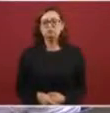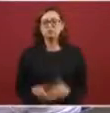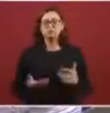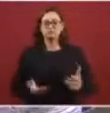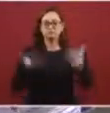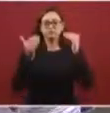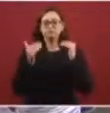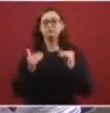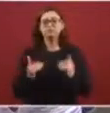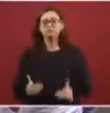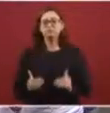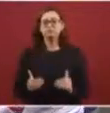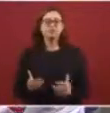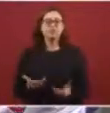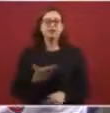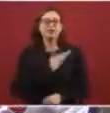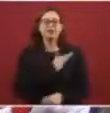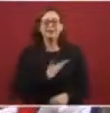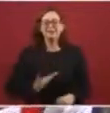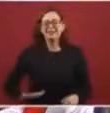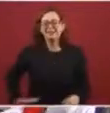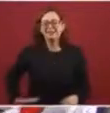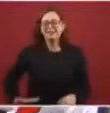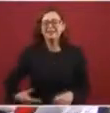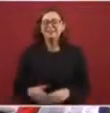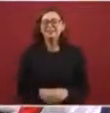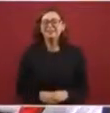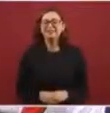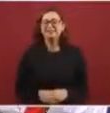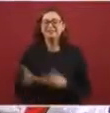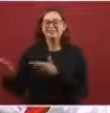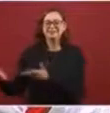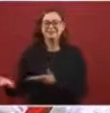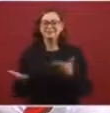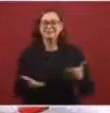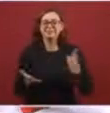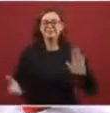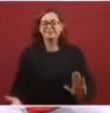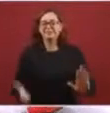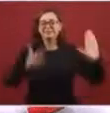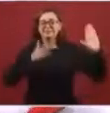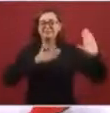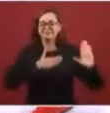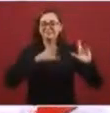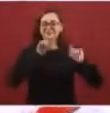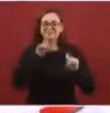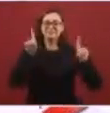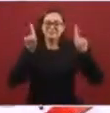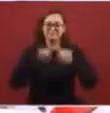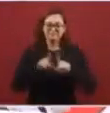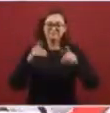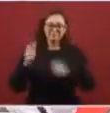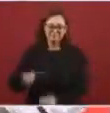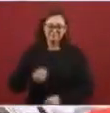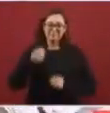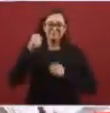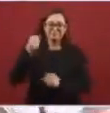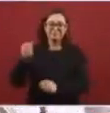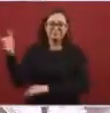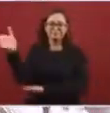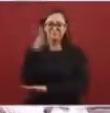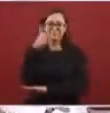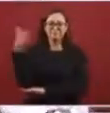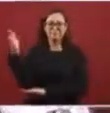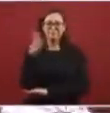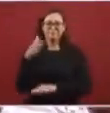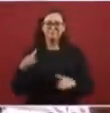A continuación, el presidente de los Estados Unidos Mexicanos tomará protesta y realizará el acto protocolario de abanderamiento de la escolta